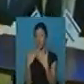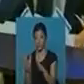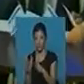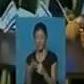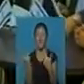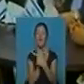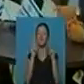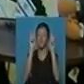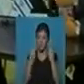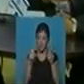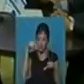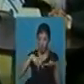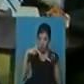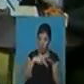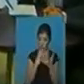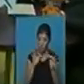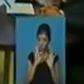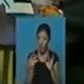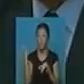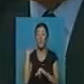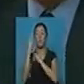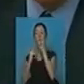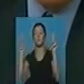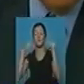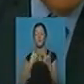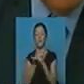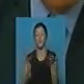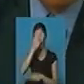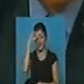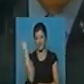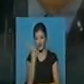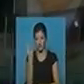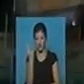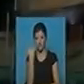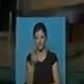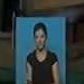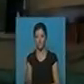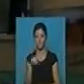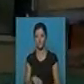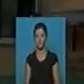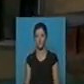contamos luego de la pausa por la TV Pública Internacional. Ya volvemos.